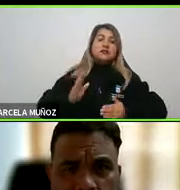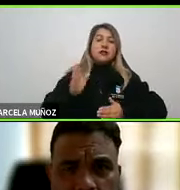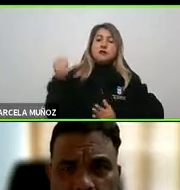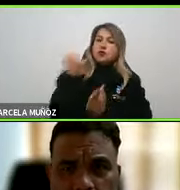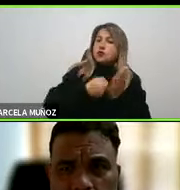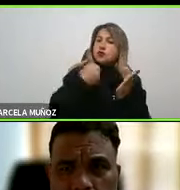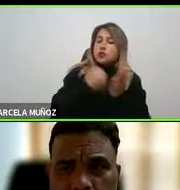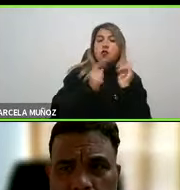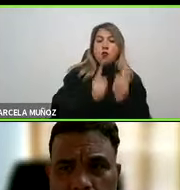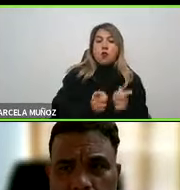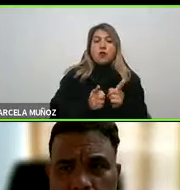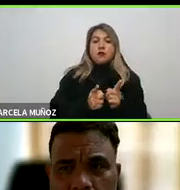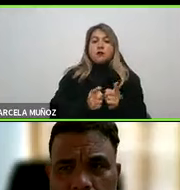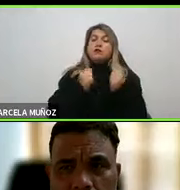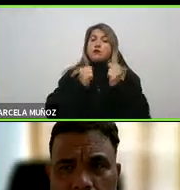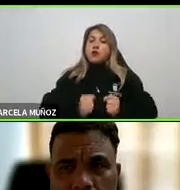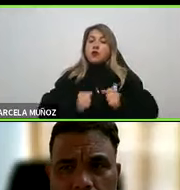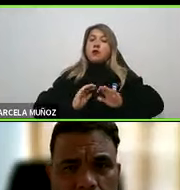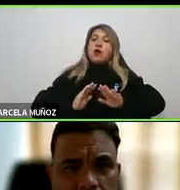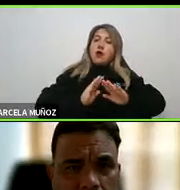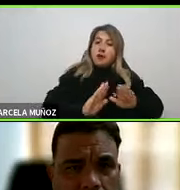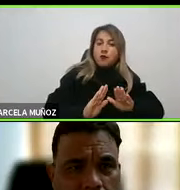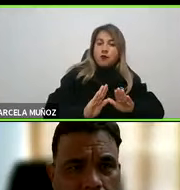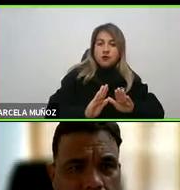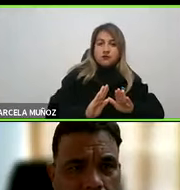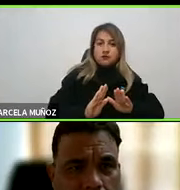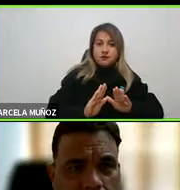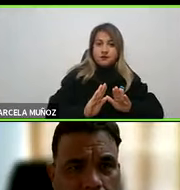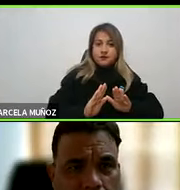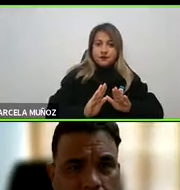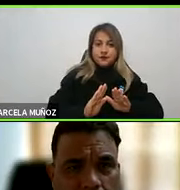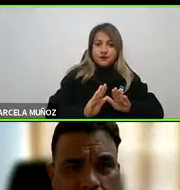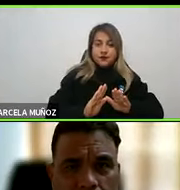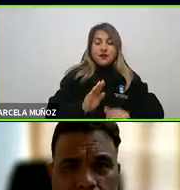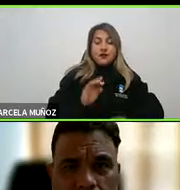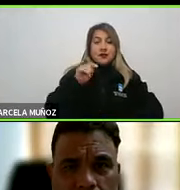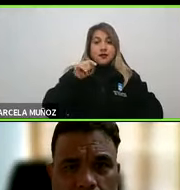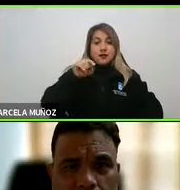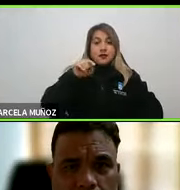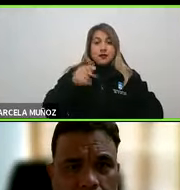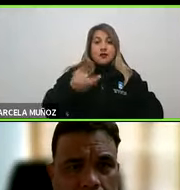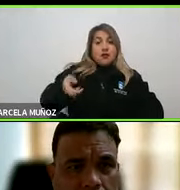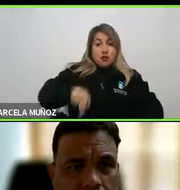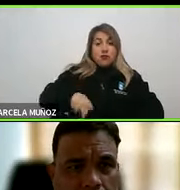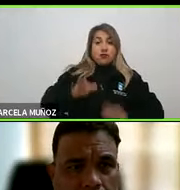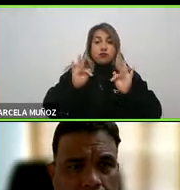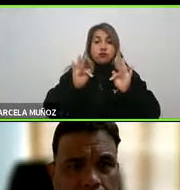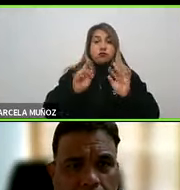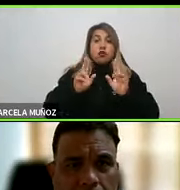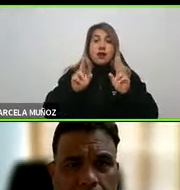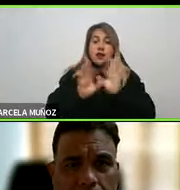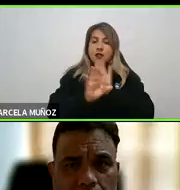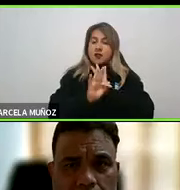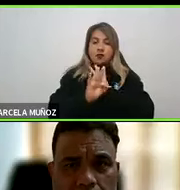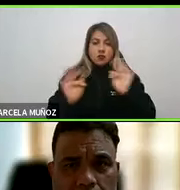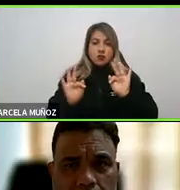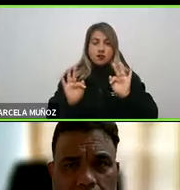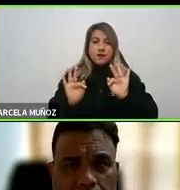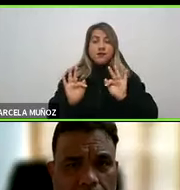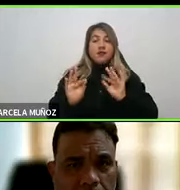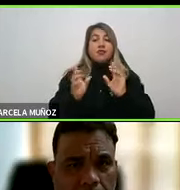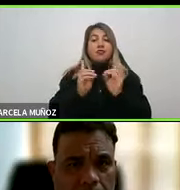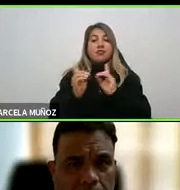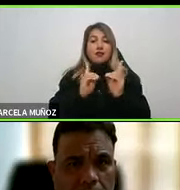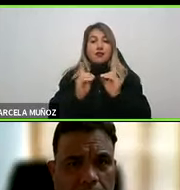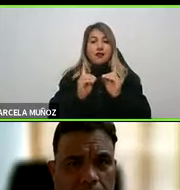todo lo que podamos para ir en ayuda a ustedes y que esto no vuelva a ocurrir. Estuvo la delegada presidencial